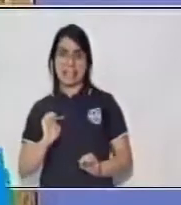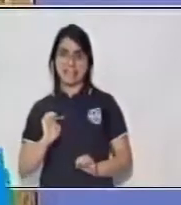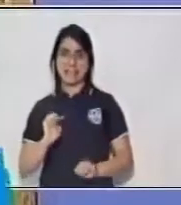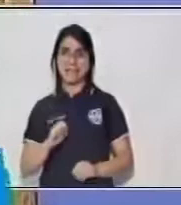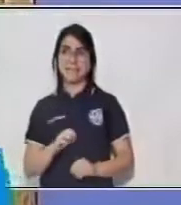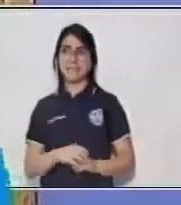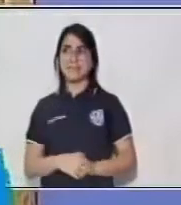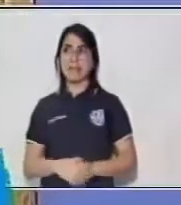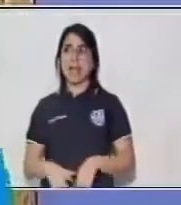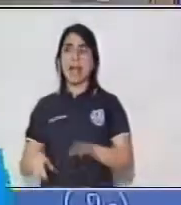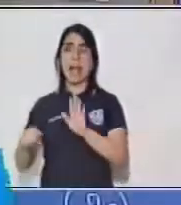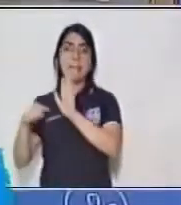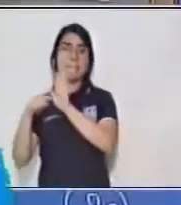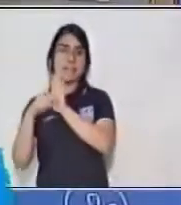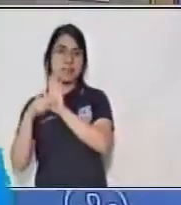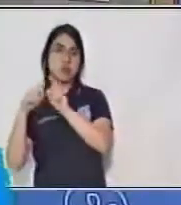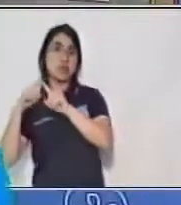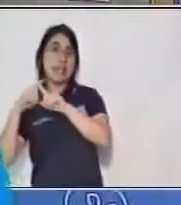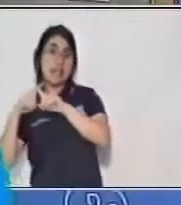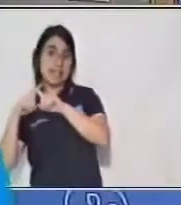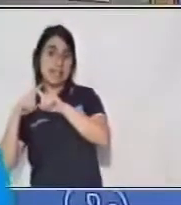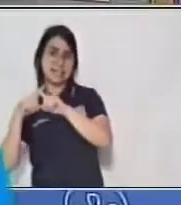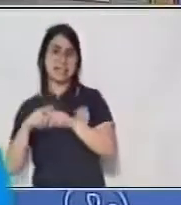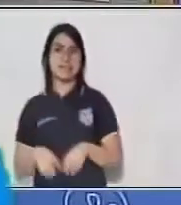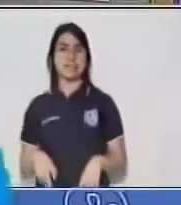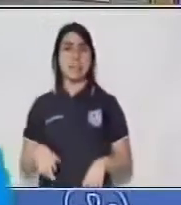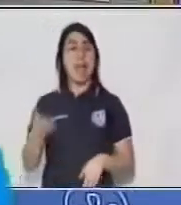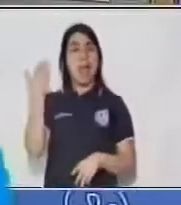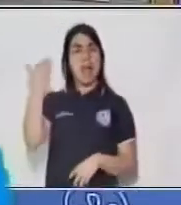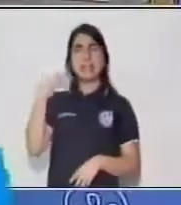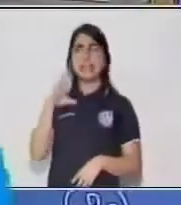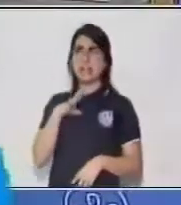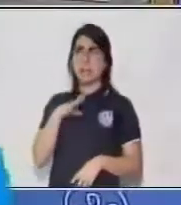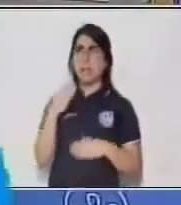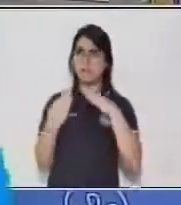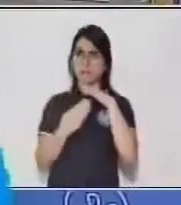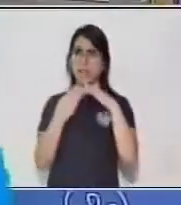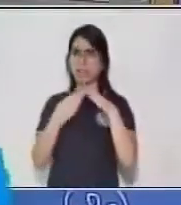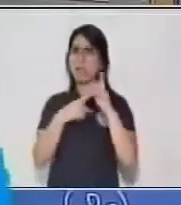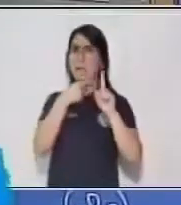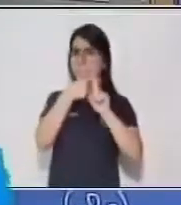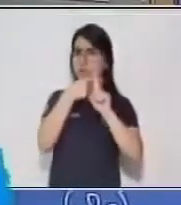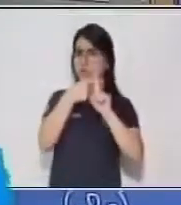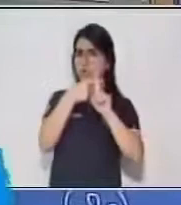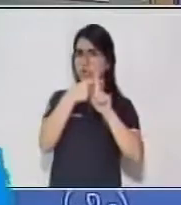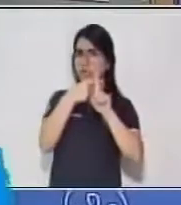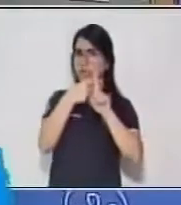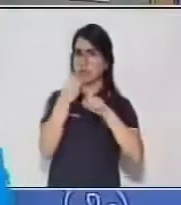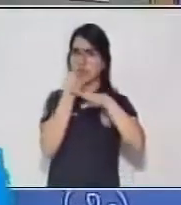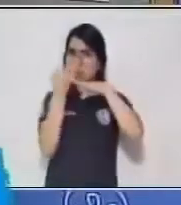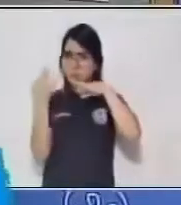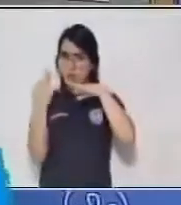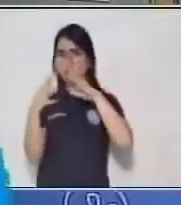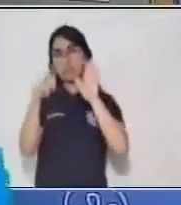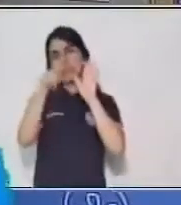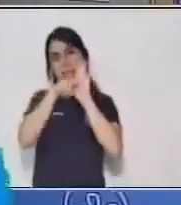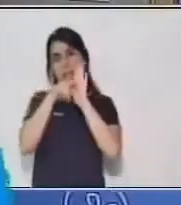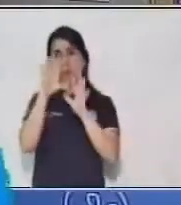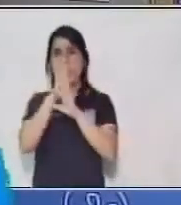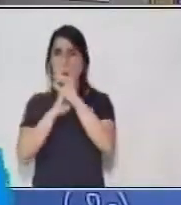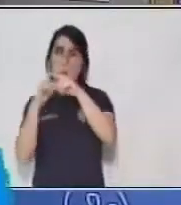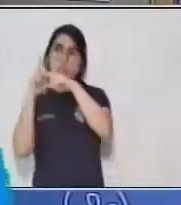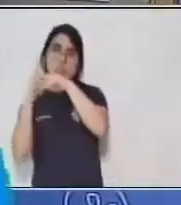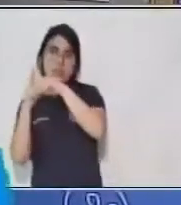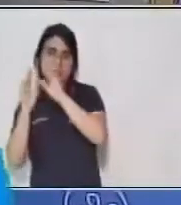observamos anteriormente que las bases no eran negativas. Aquí la base es negativa y el exponente es negativo, entonces la gráfica va a tener